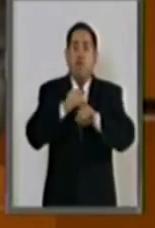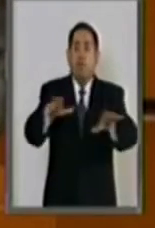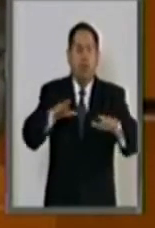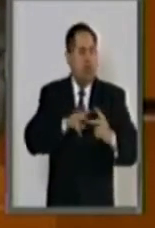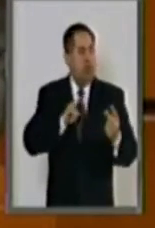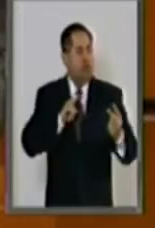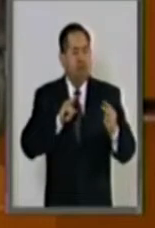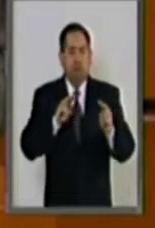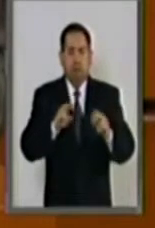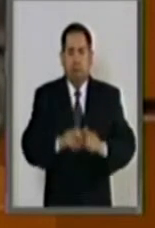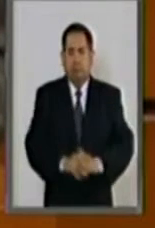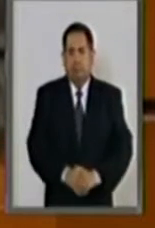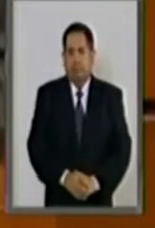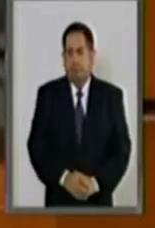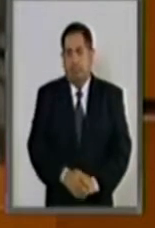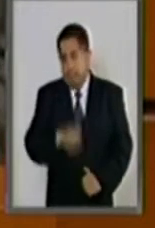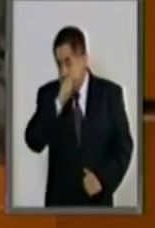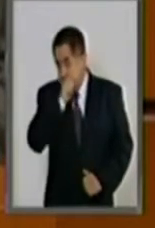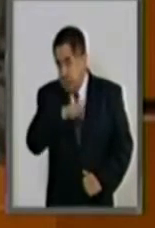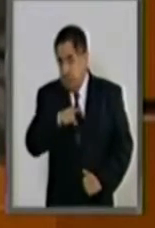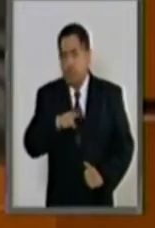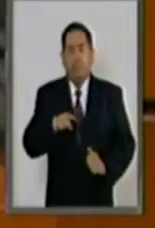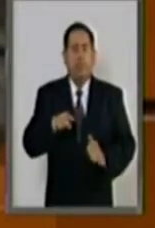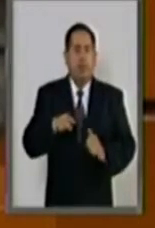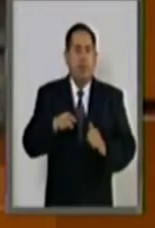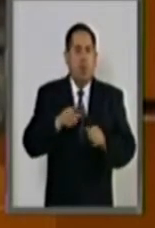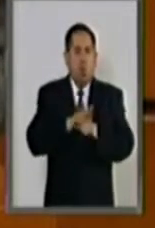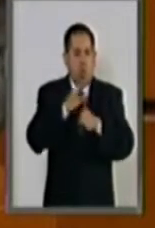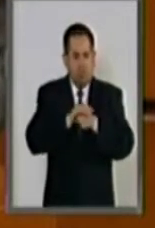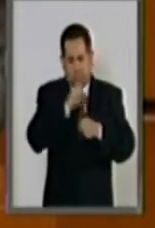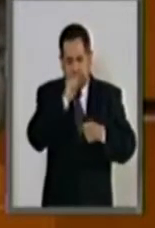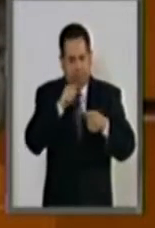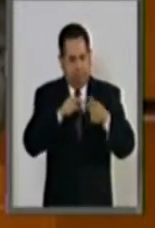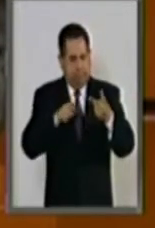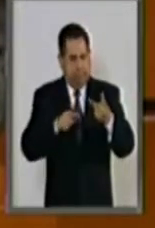informático. También las causales y